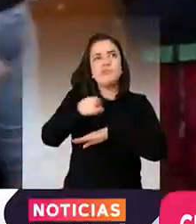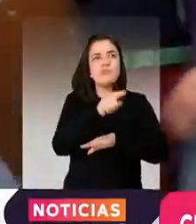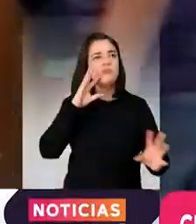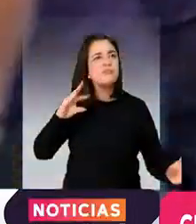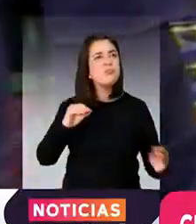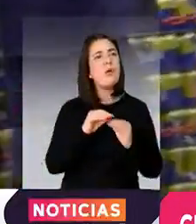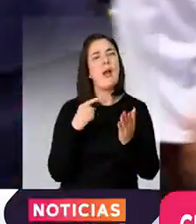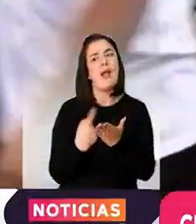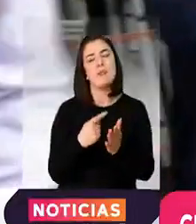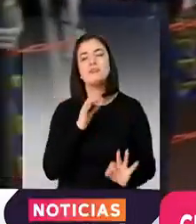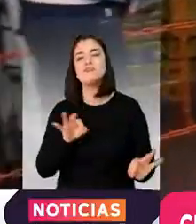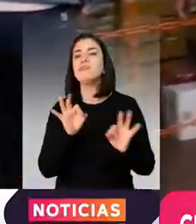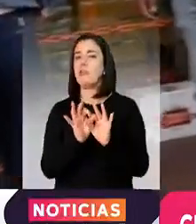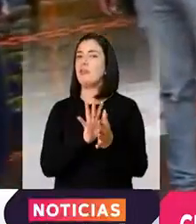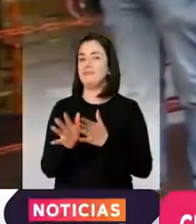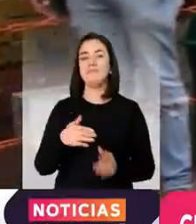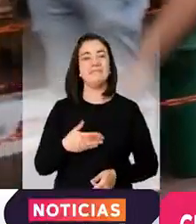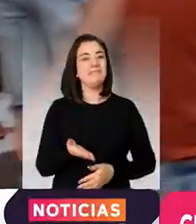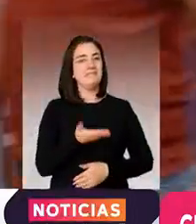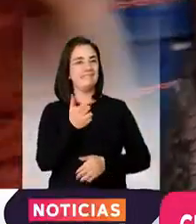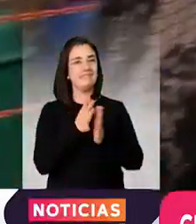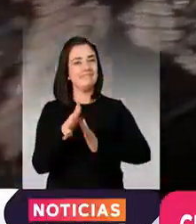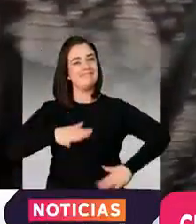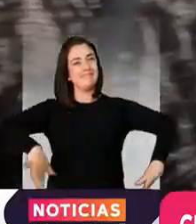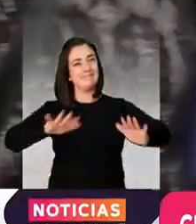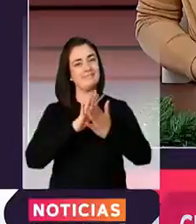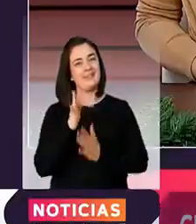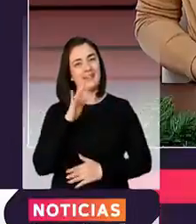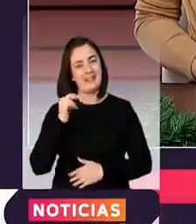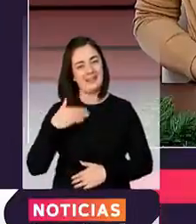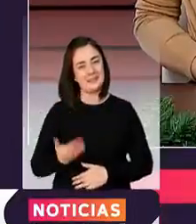Información desde el centro de Bogotá, Tatiana Sanabria, Noticias Capital. Gracias.